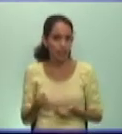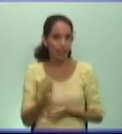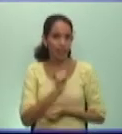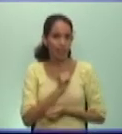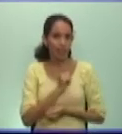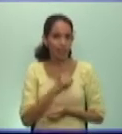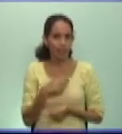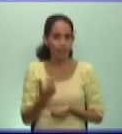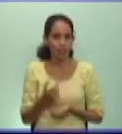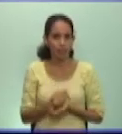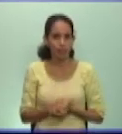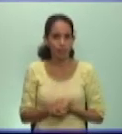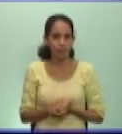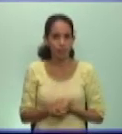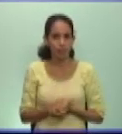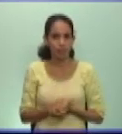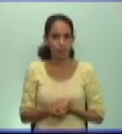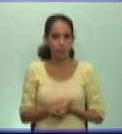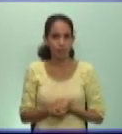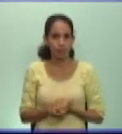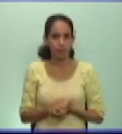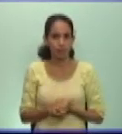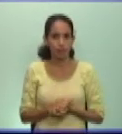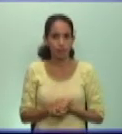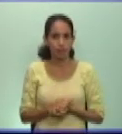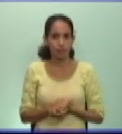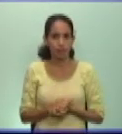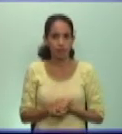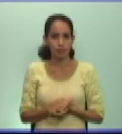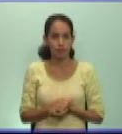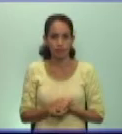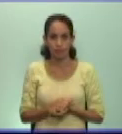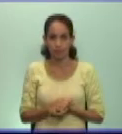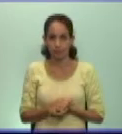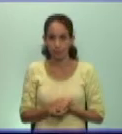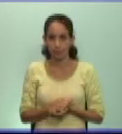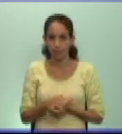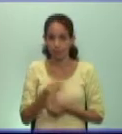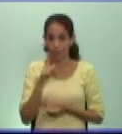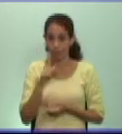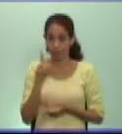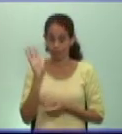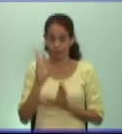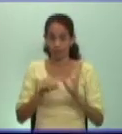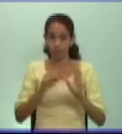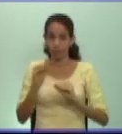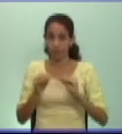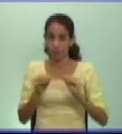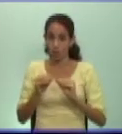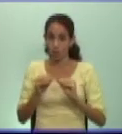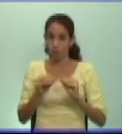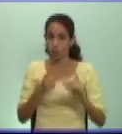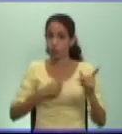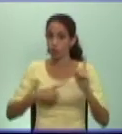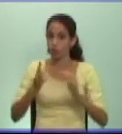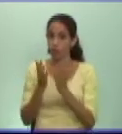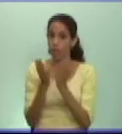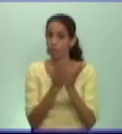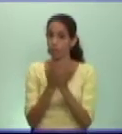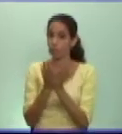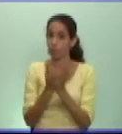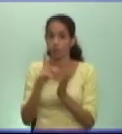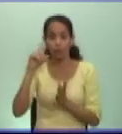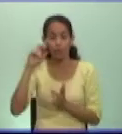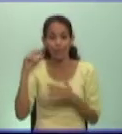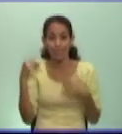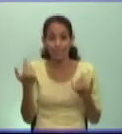ustedes tienen que trabajar. Aunque cuando hablamos de la alternativa vimos un hecho también, y mira, no lo quiero pasar, primera cumbre de América Latina y el